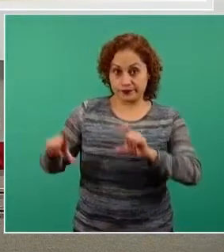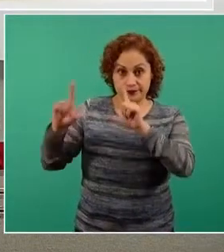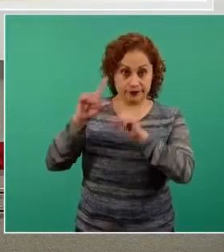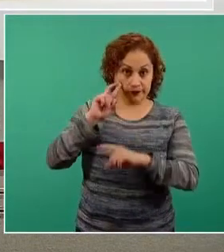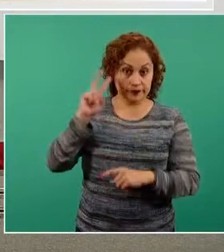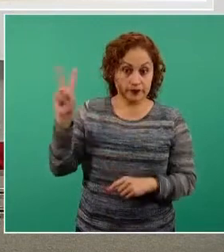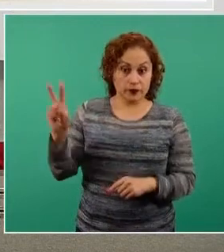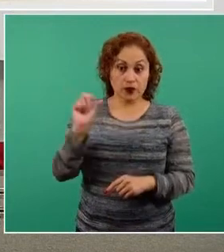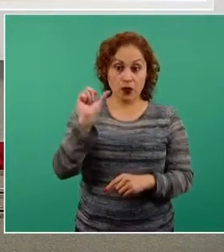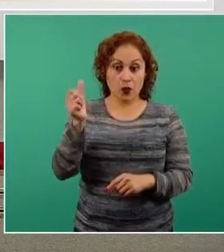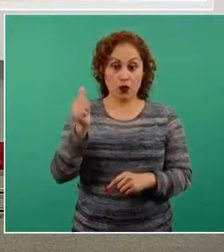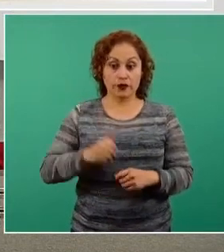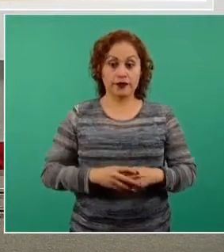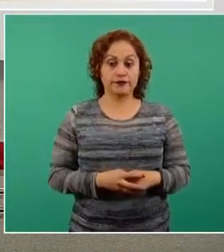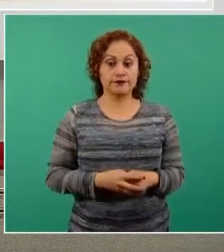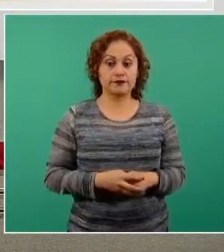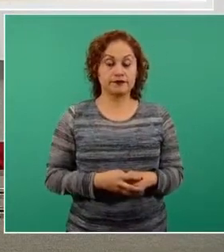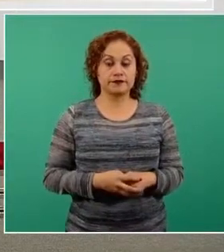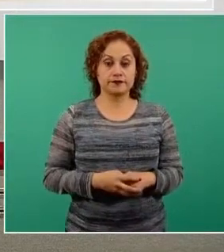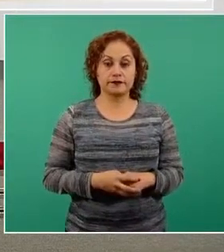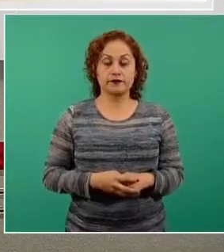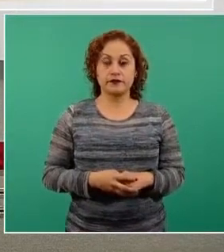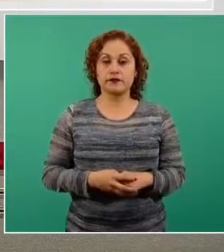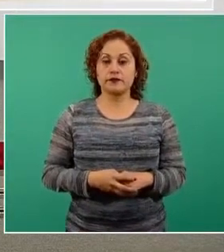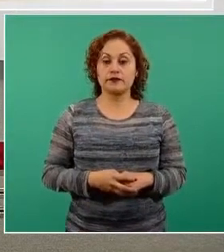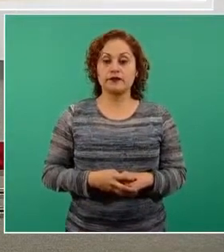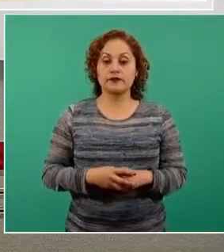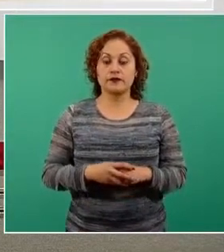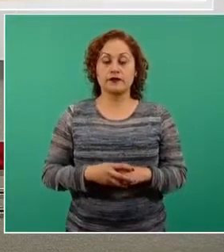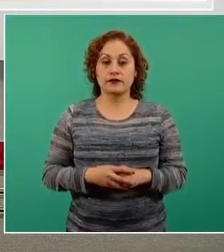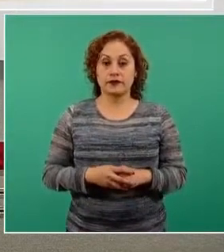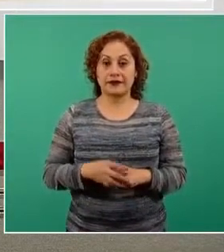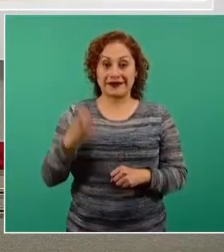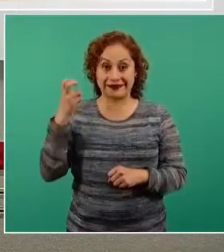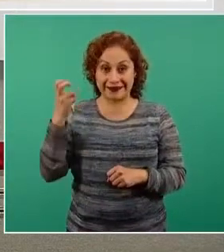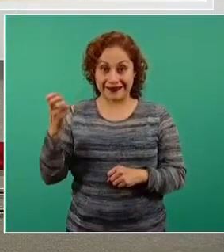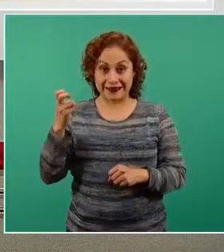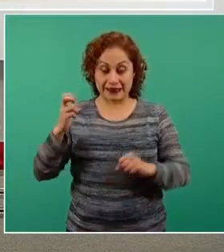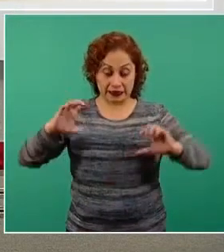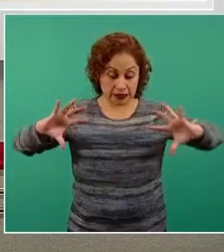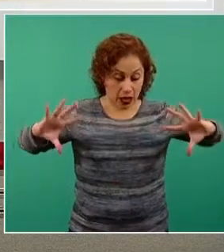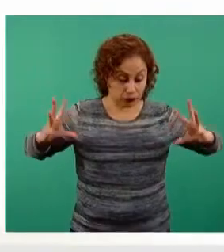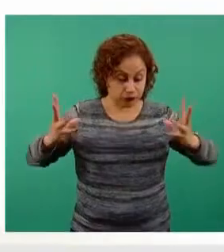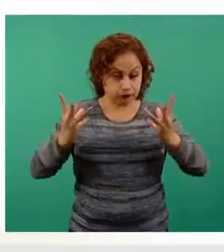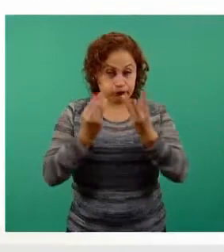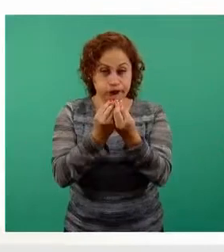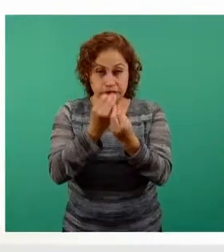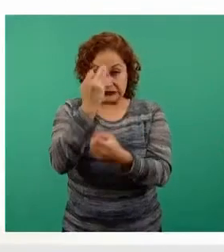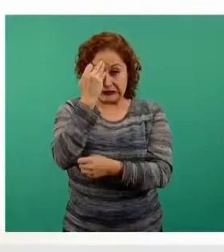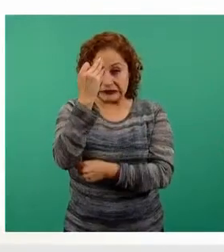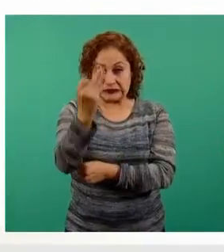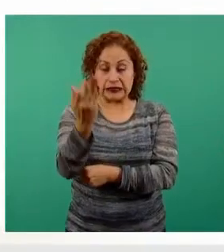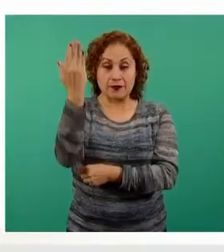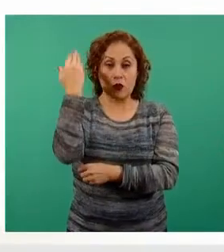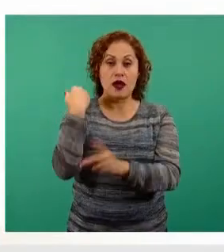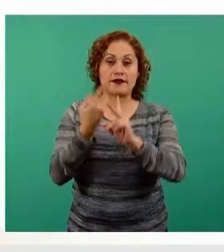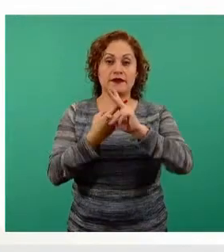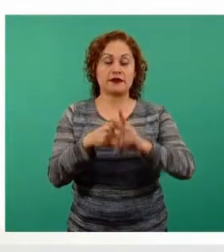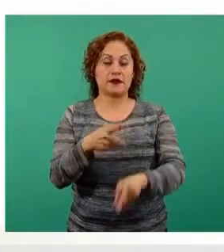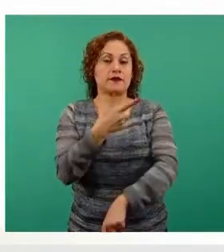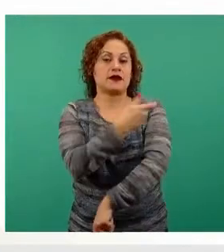diapositiva, actualizamos también el acumulado de dosis, entonces, que se han logrado colocar hasta el momento. Ya son más